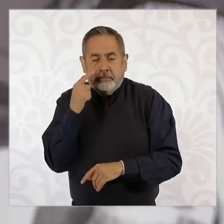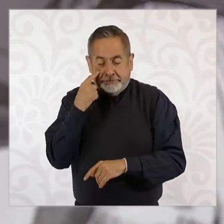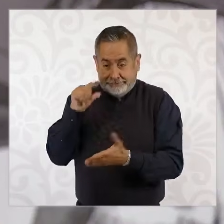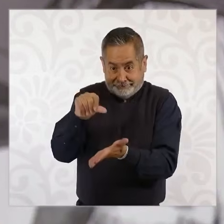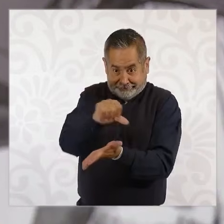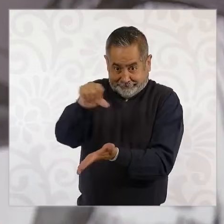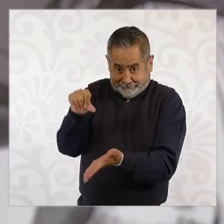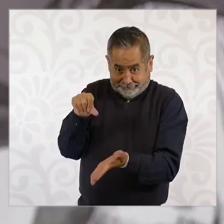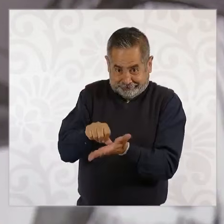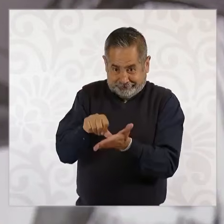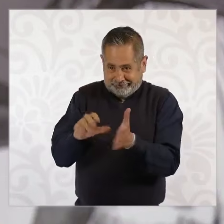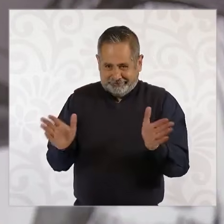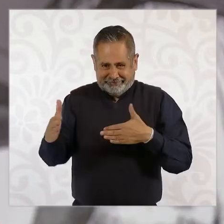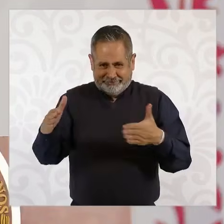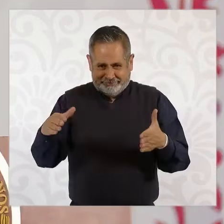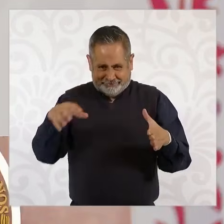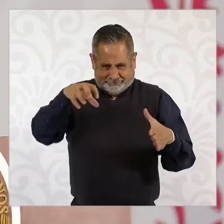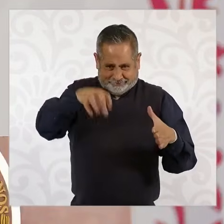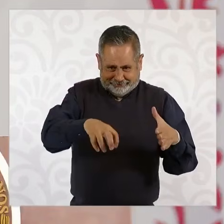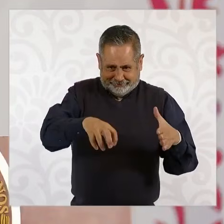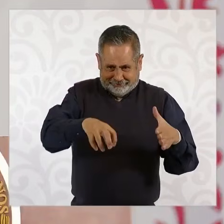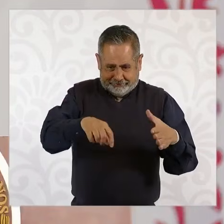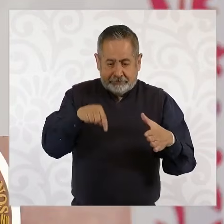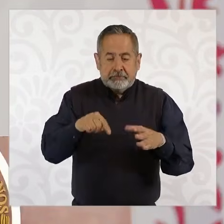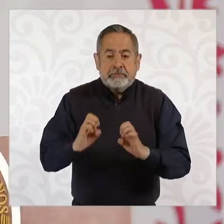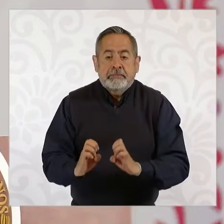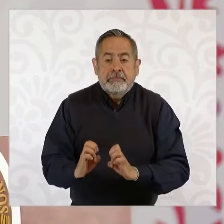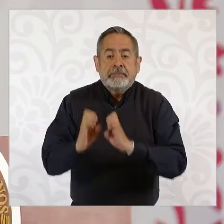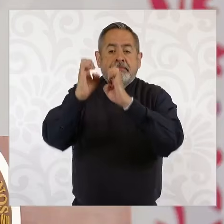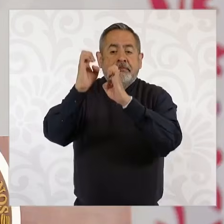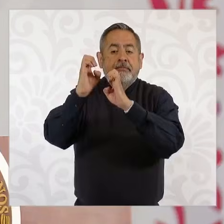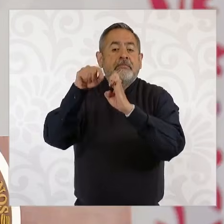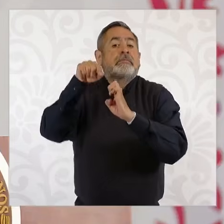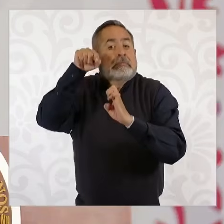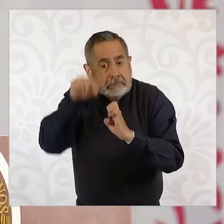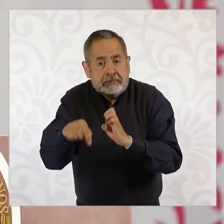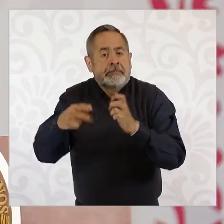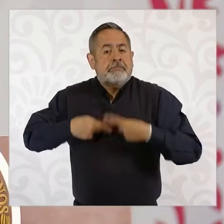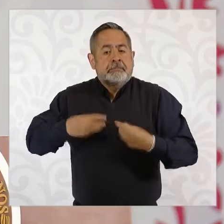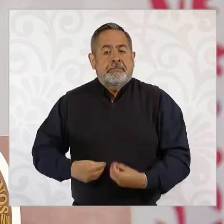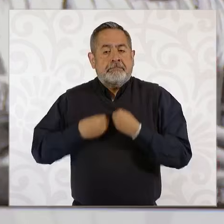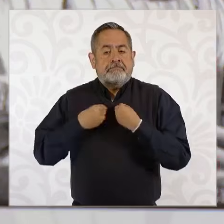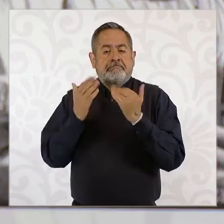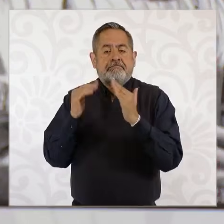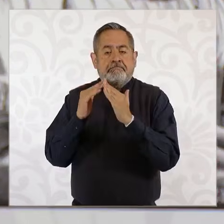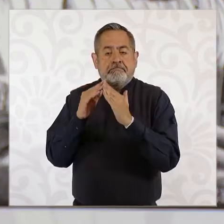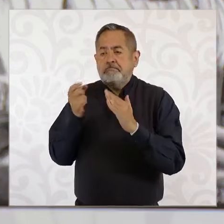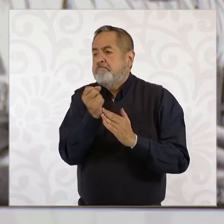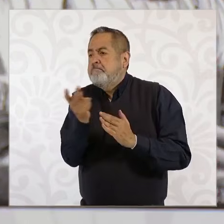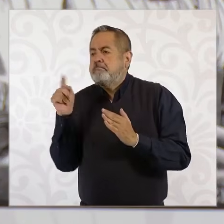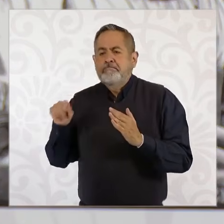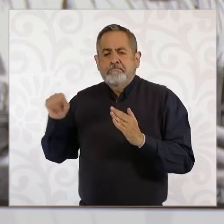centro del polo de bienestar hay un edificio que es para las y los trabajadores o para